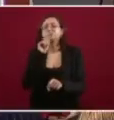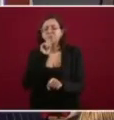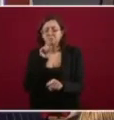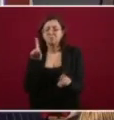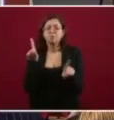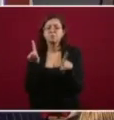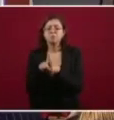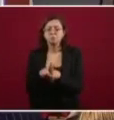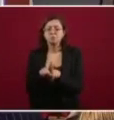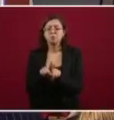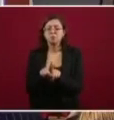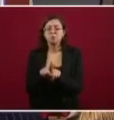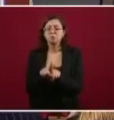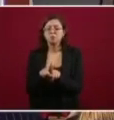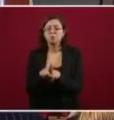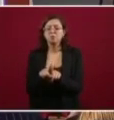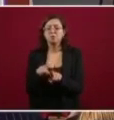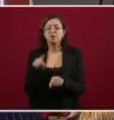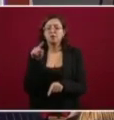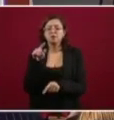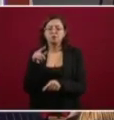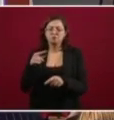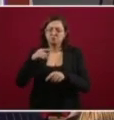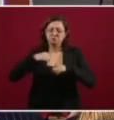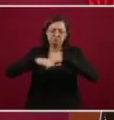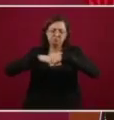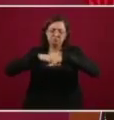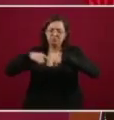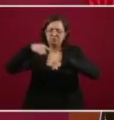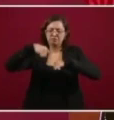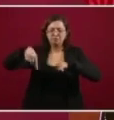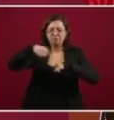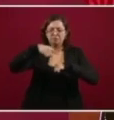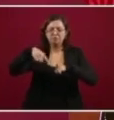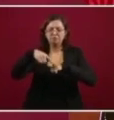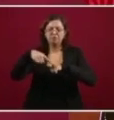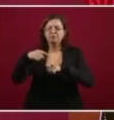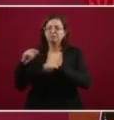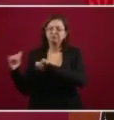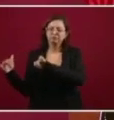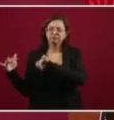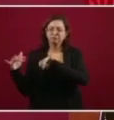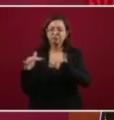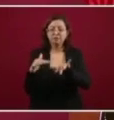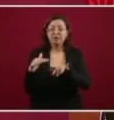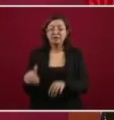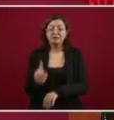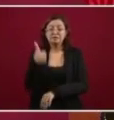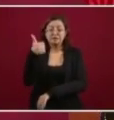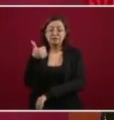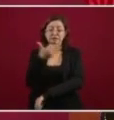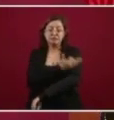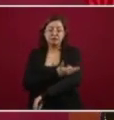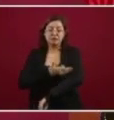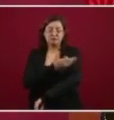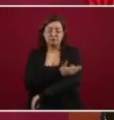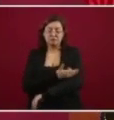también rumbo a Bavispe. A las 18 horas estamos en ese momento aquí.